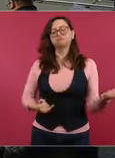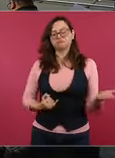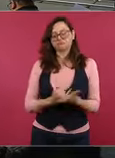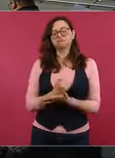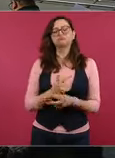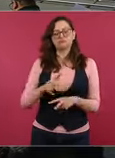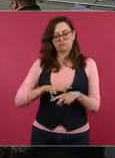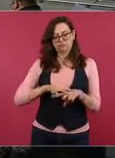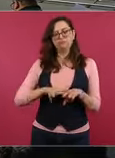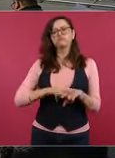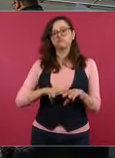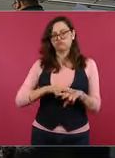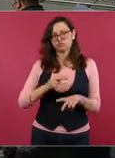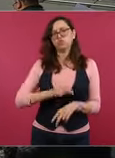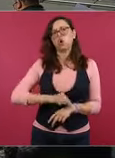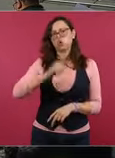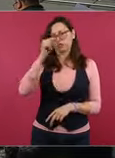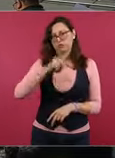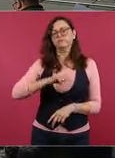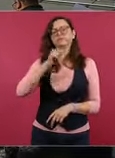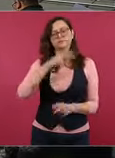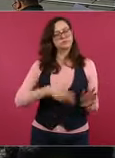hacer los ferrocarriles